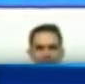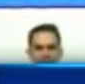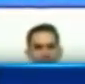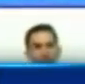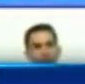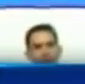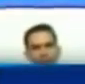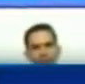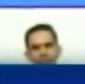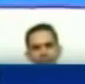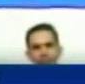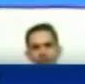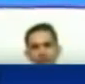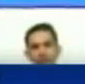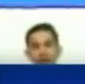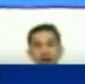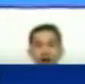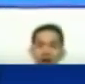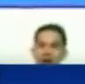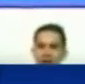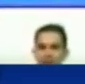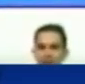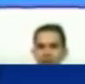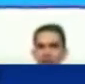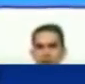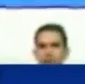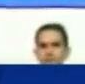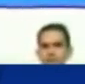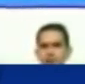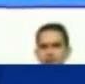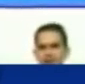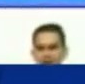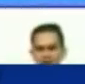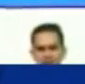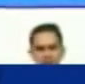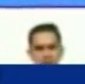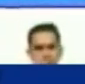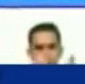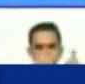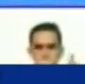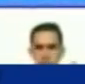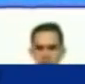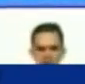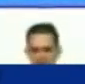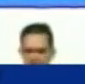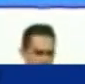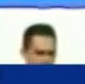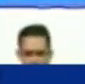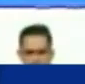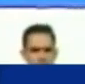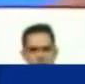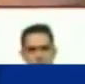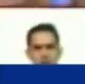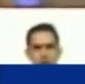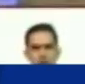privatizó la mayor parte de las empresas del Estado. aeropuertos,